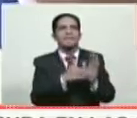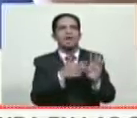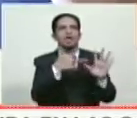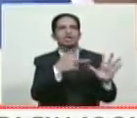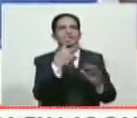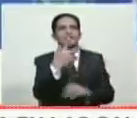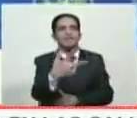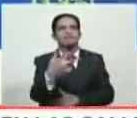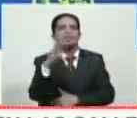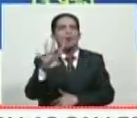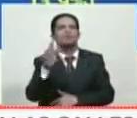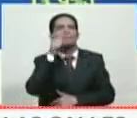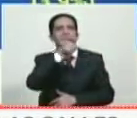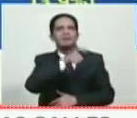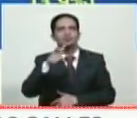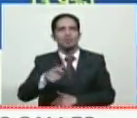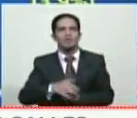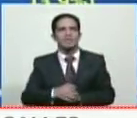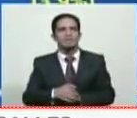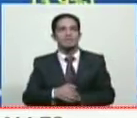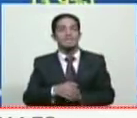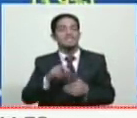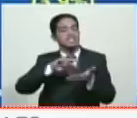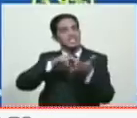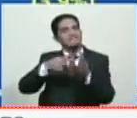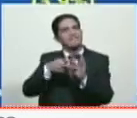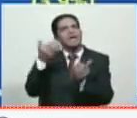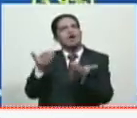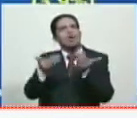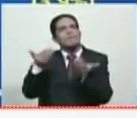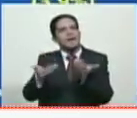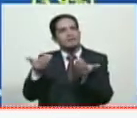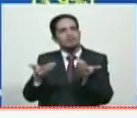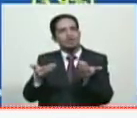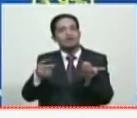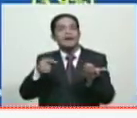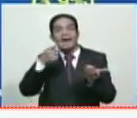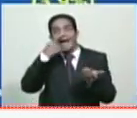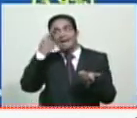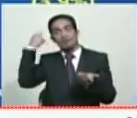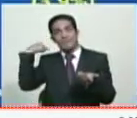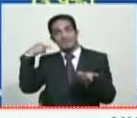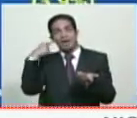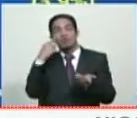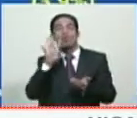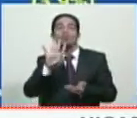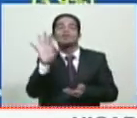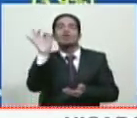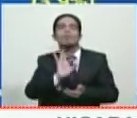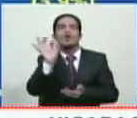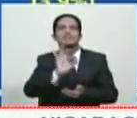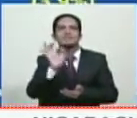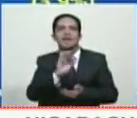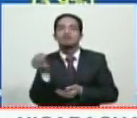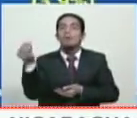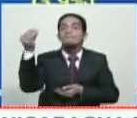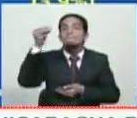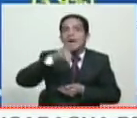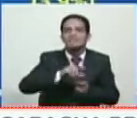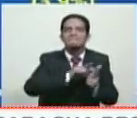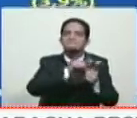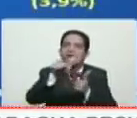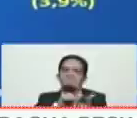87.834 personas en el año 2018, es decir, 4% más venezolanas y venezolanos